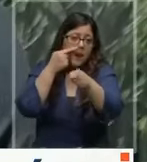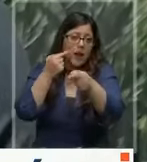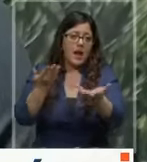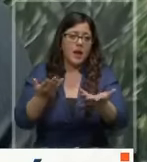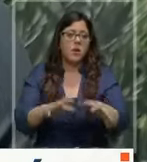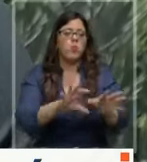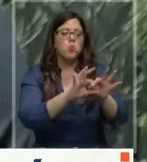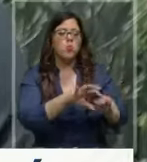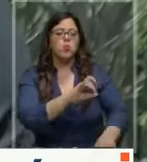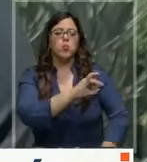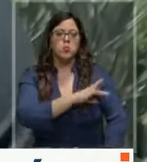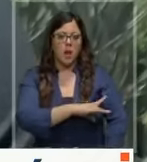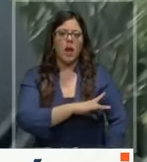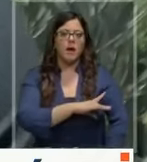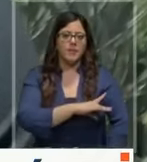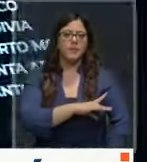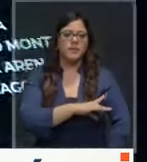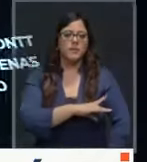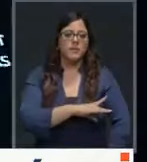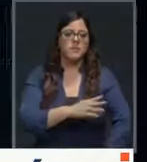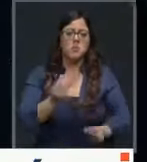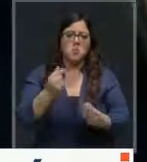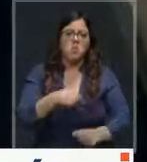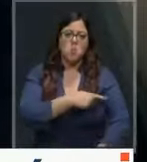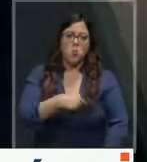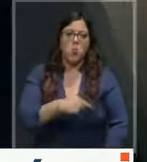Gracias, Chile. Buen nombre.